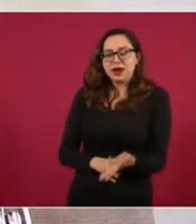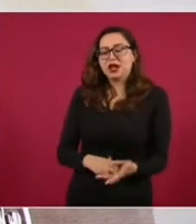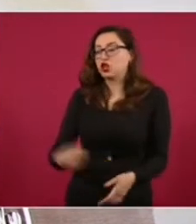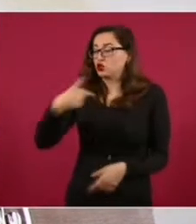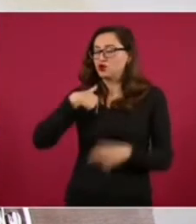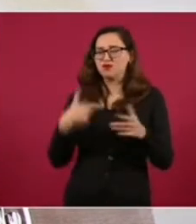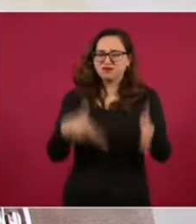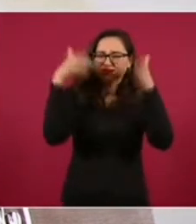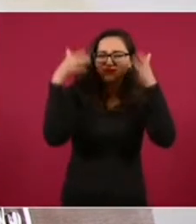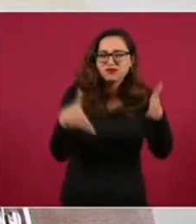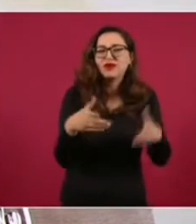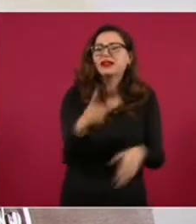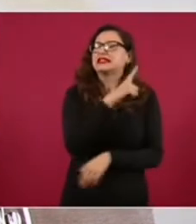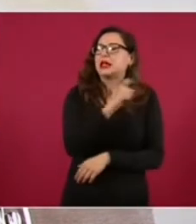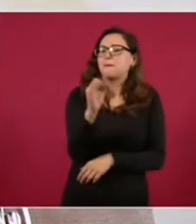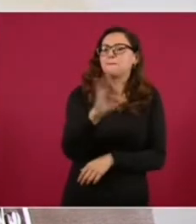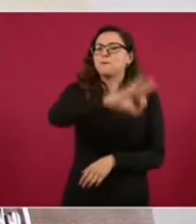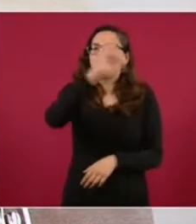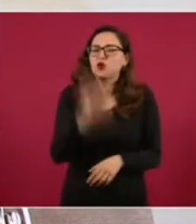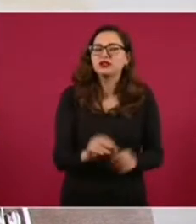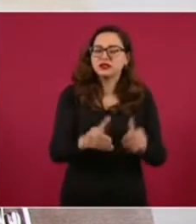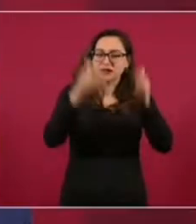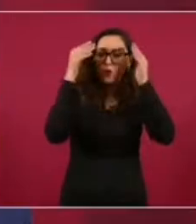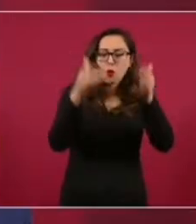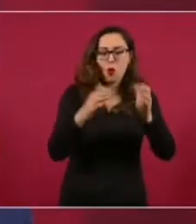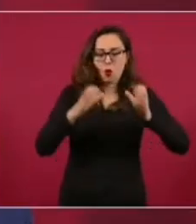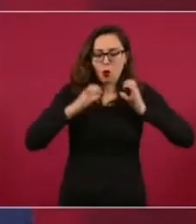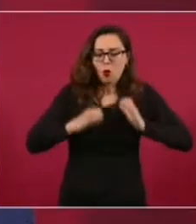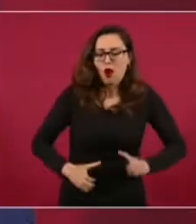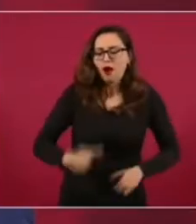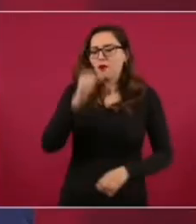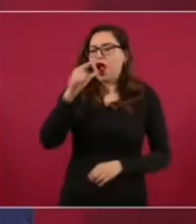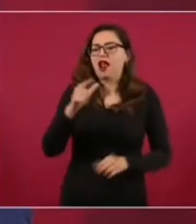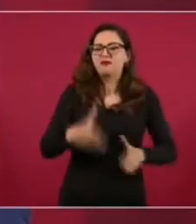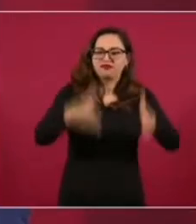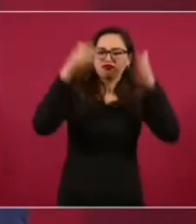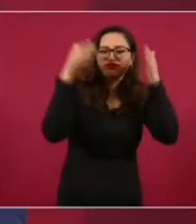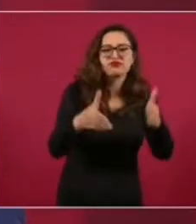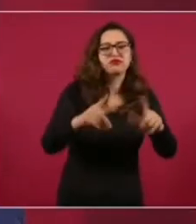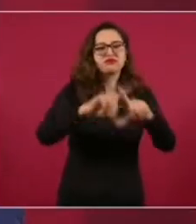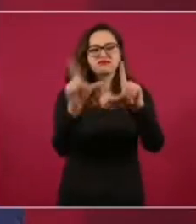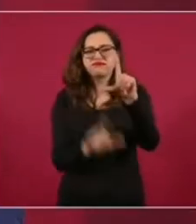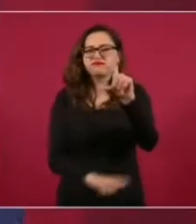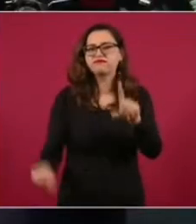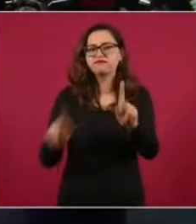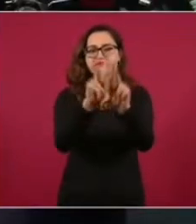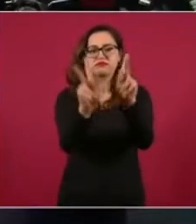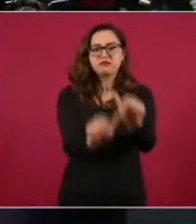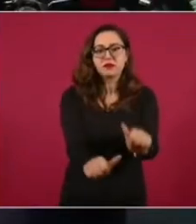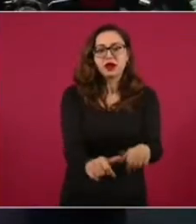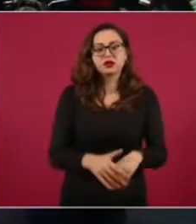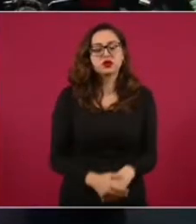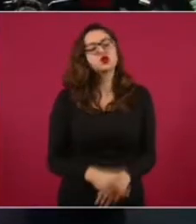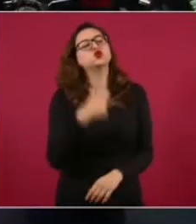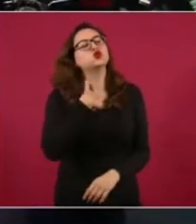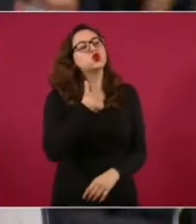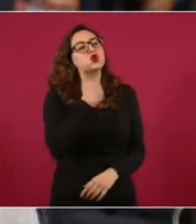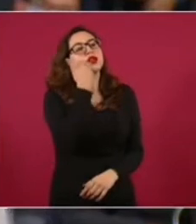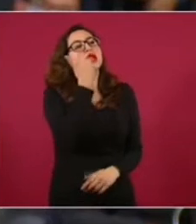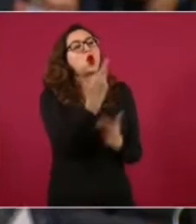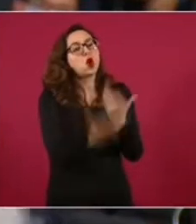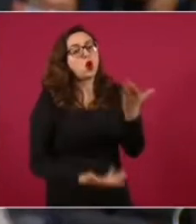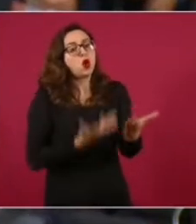entregado de tiempo completo, de cuerpo y alma, a garantizar la paz en el país. No quiero tomar más tiempo, pero ¿usted estaría de